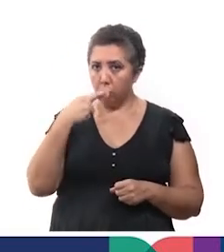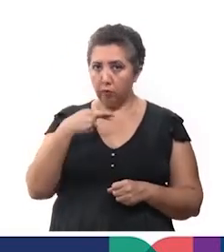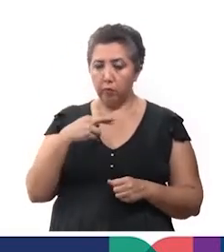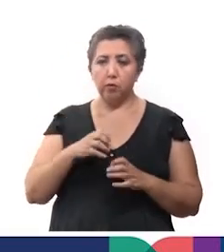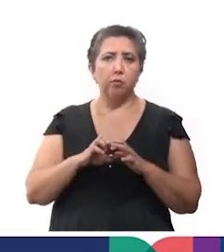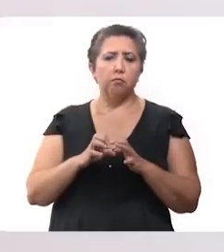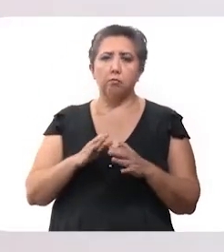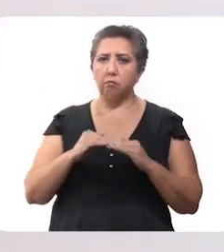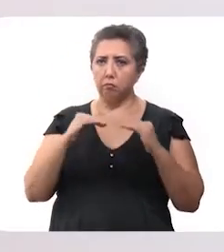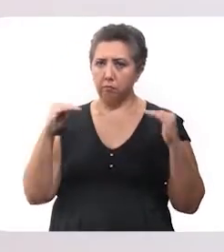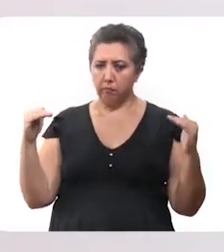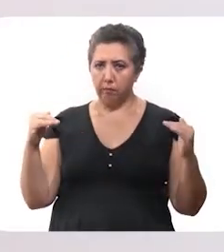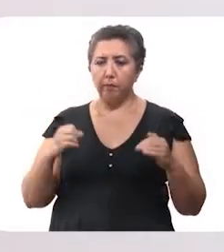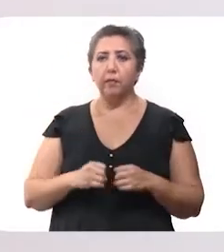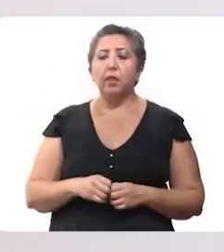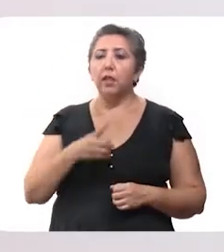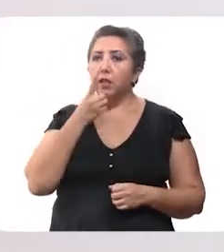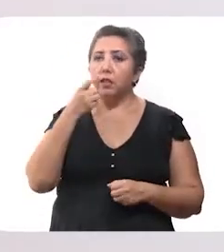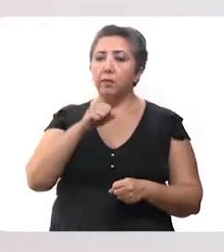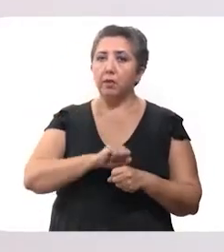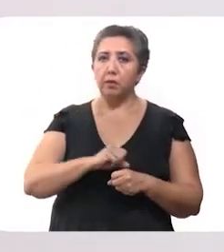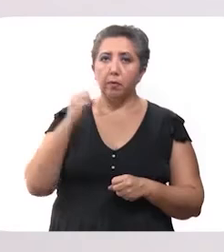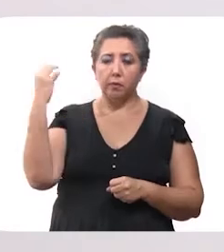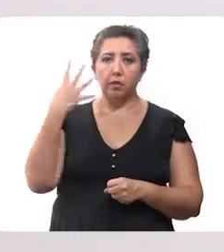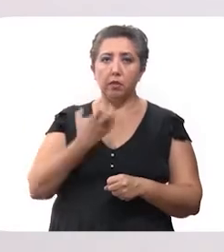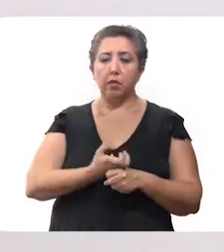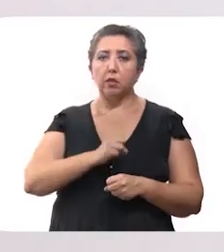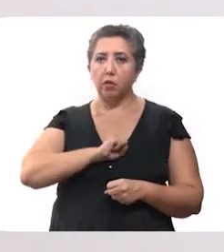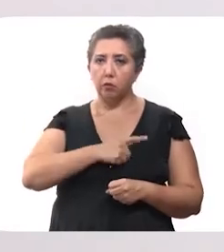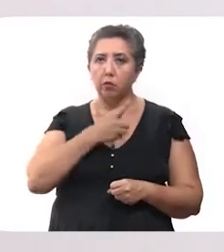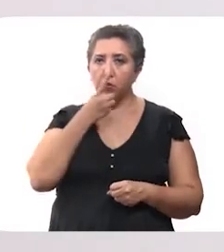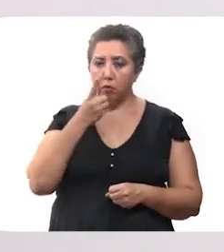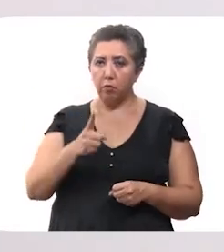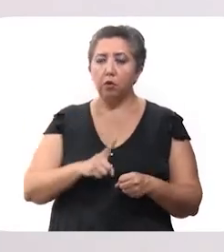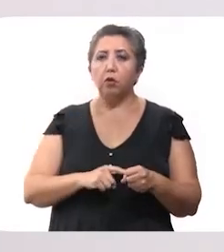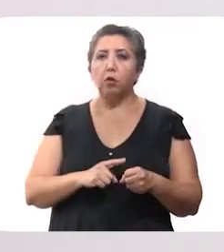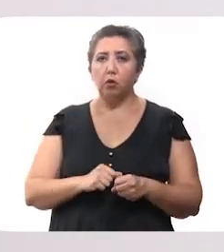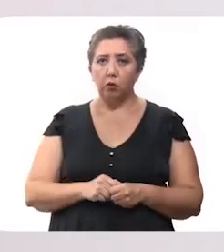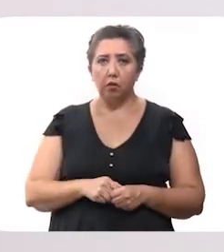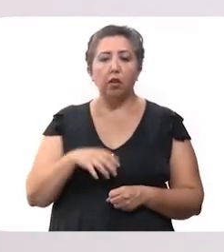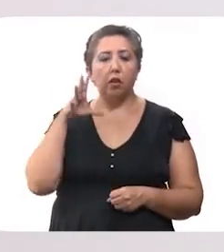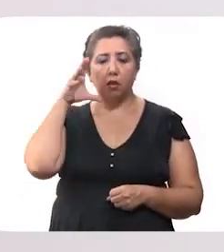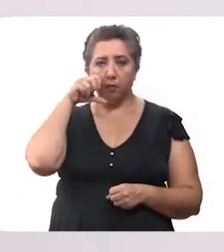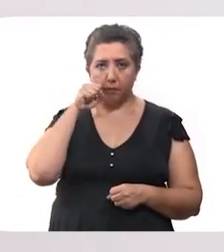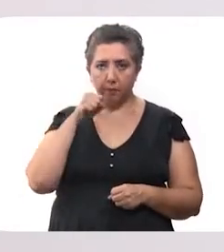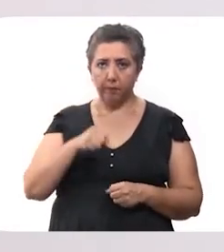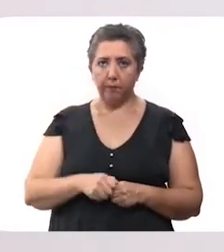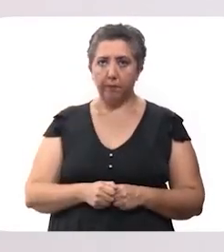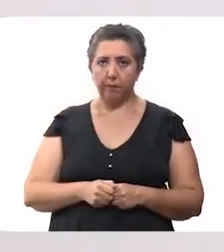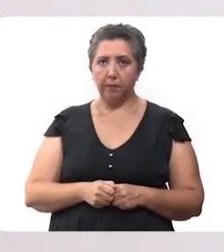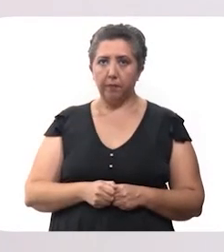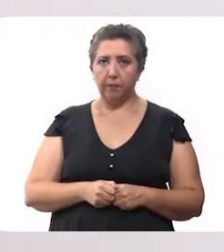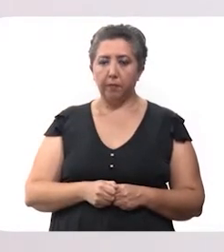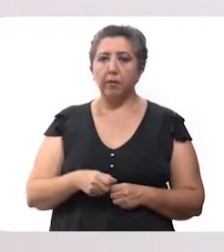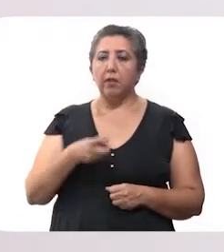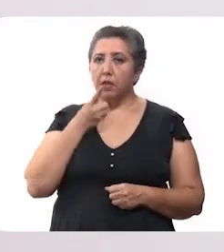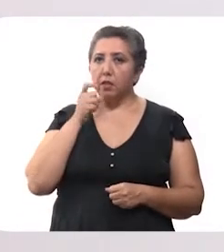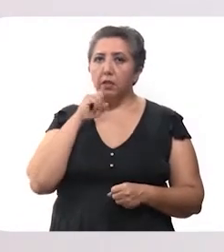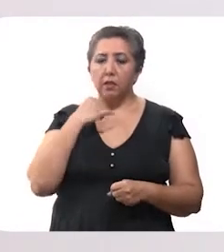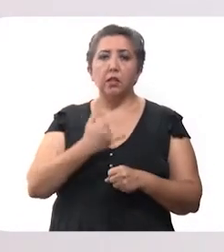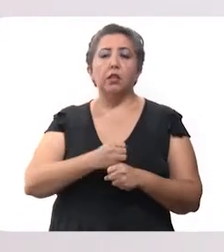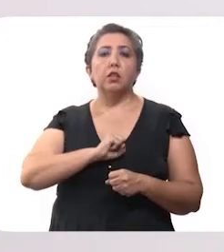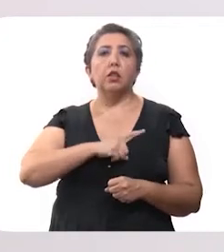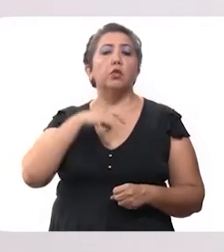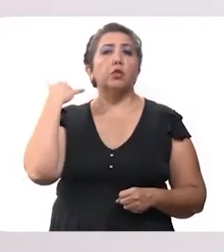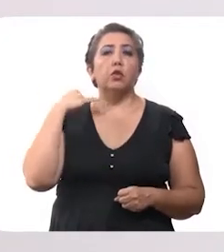y estable. Los indicadores semanales del semáforo estatal de salud marcan color naranja. La Secretaría